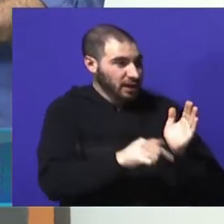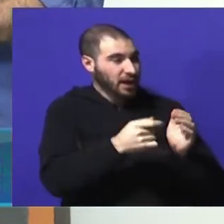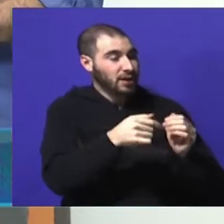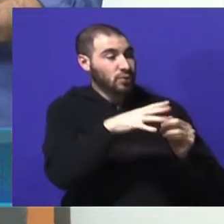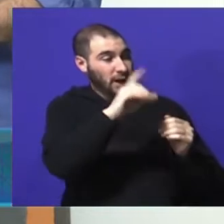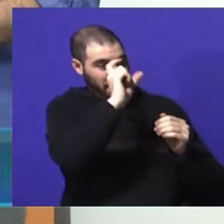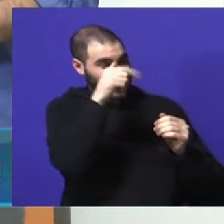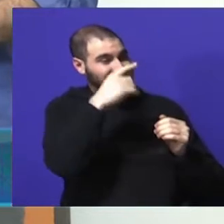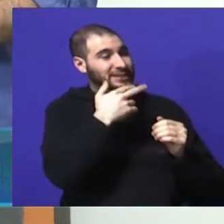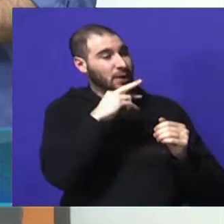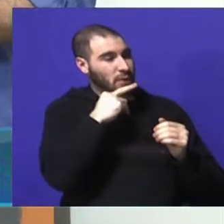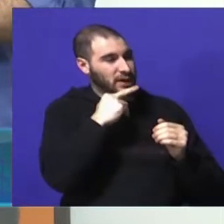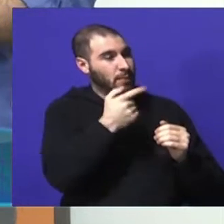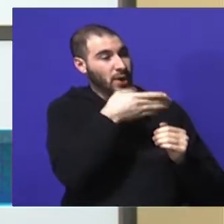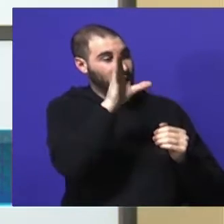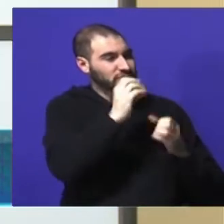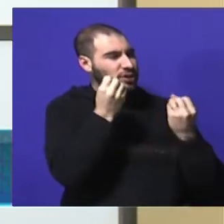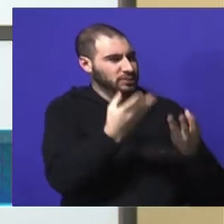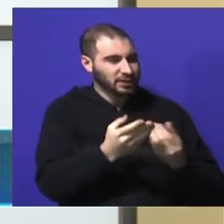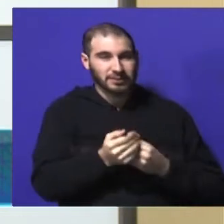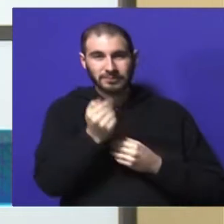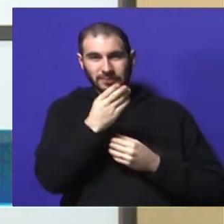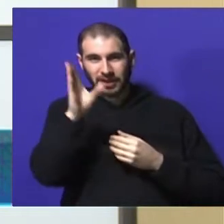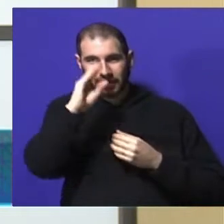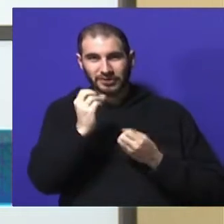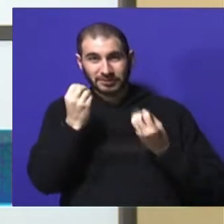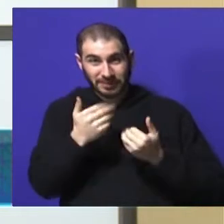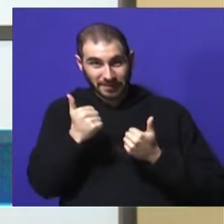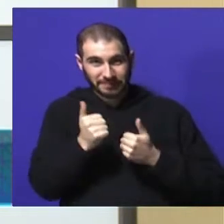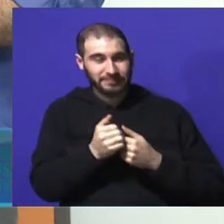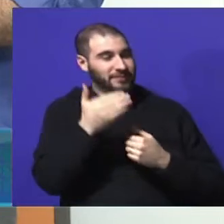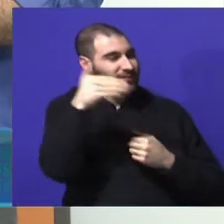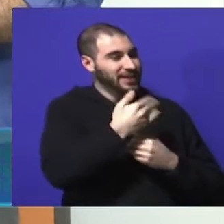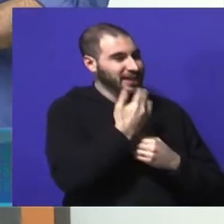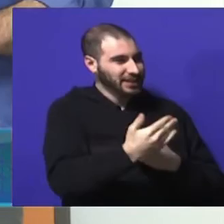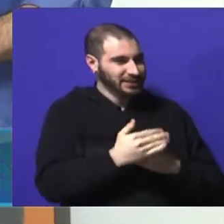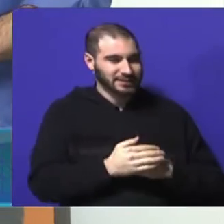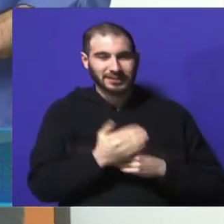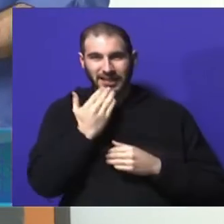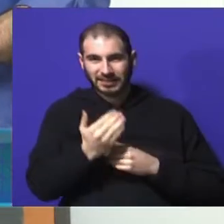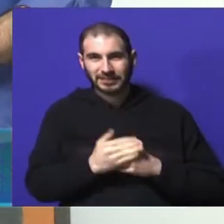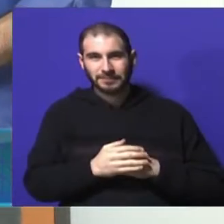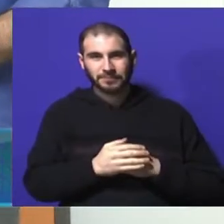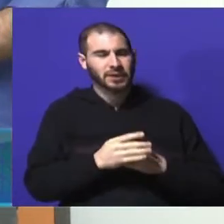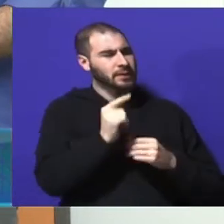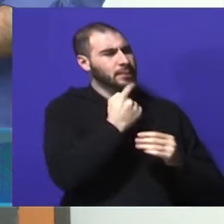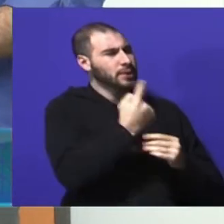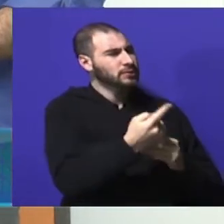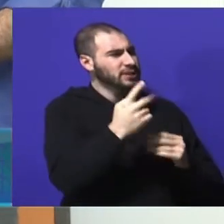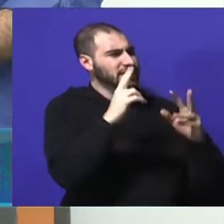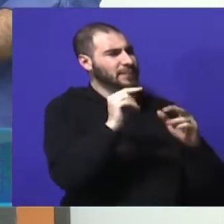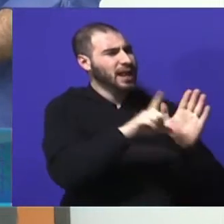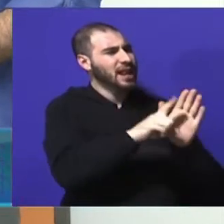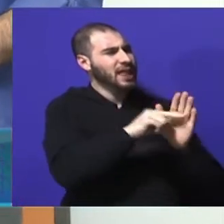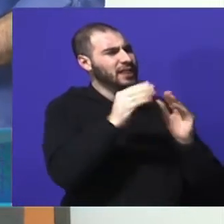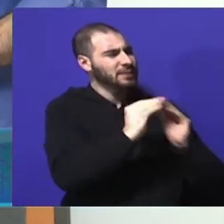Veladero allí en San Juan. Graciela, buenas noches, ¿cómo andás? Buenas noches, ¿qué tal? ¿Cómo están? Gracias por venir. Gracias a ustedes. ¿Qué discusión hay a nivel